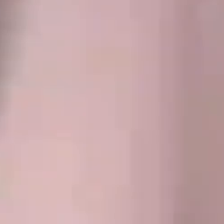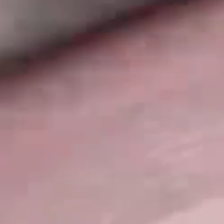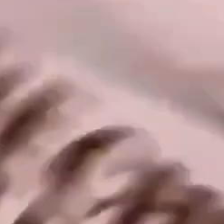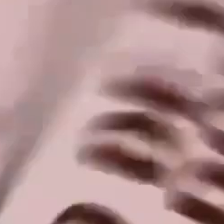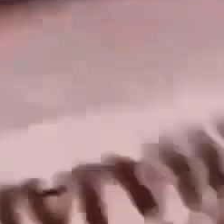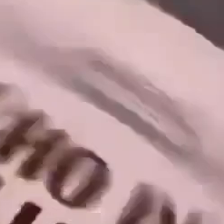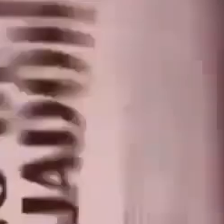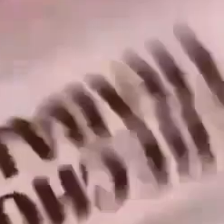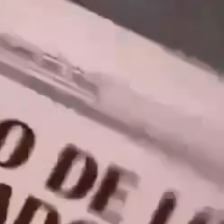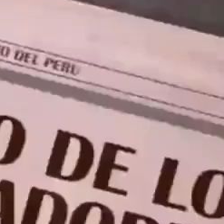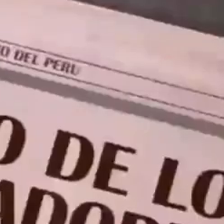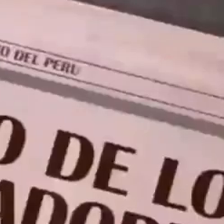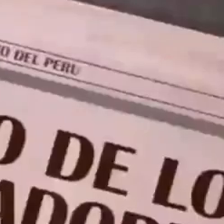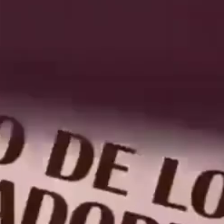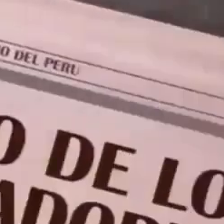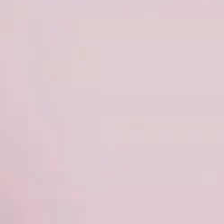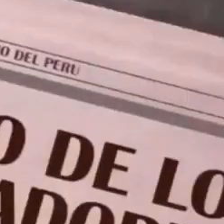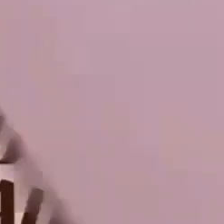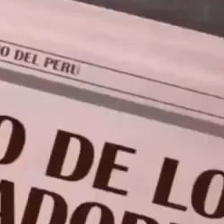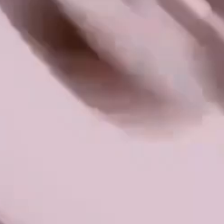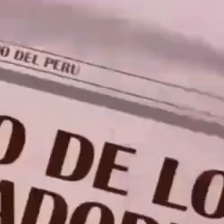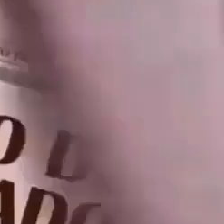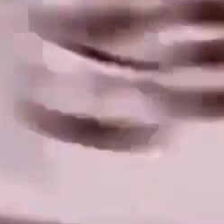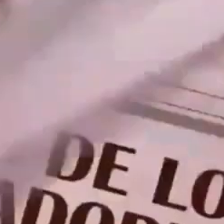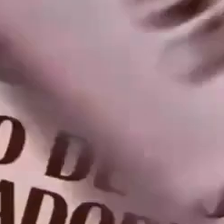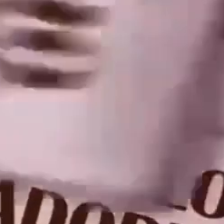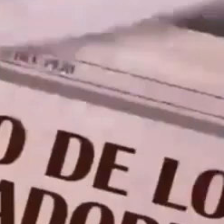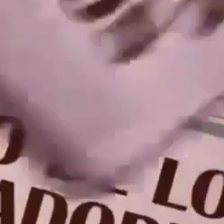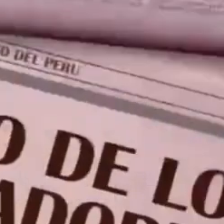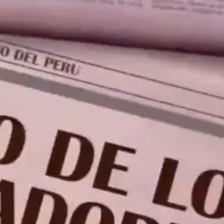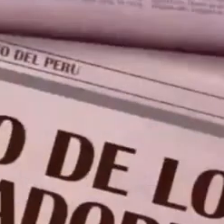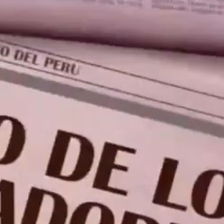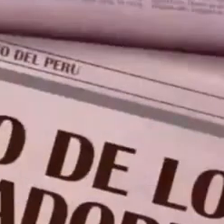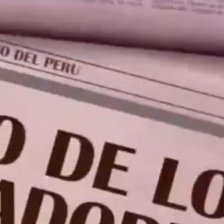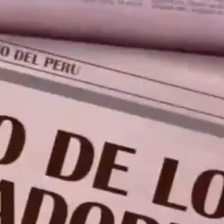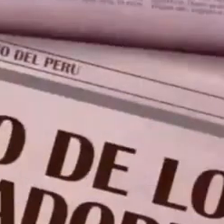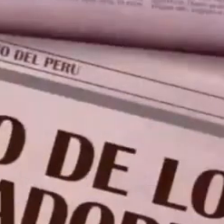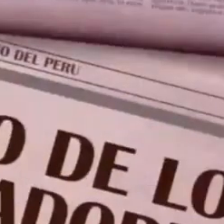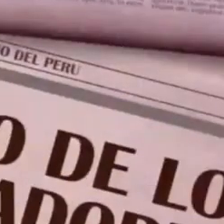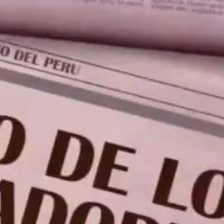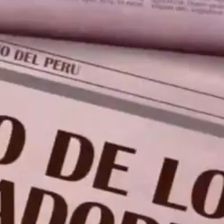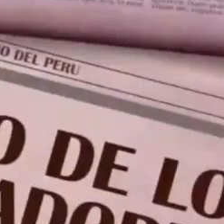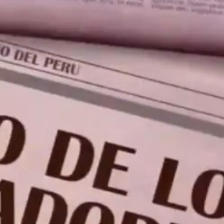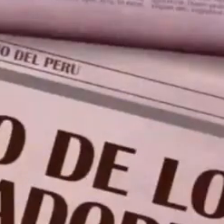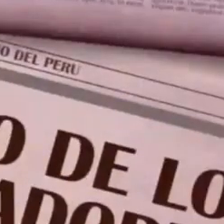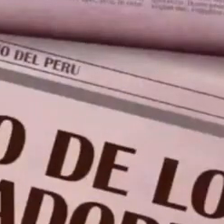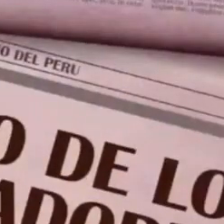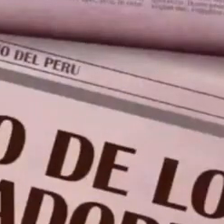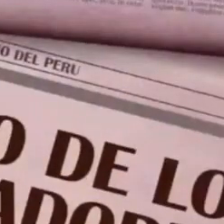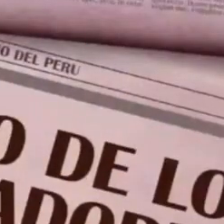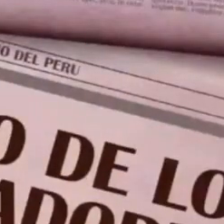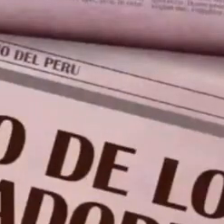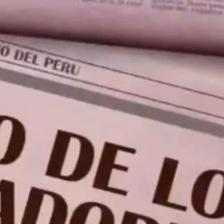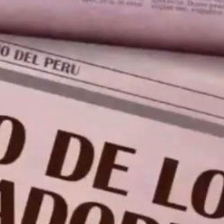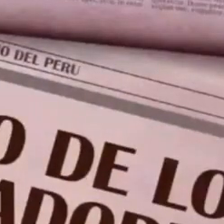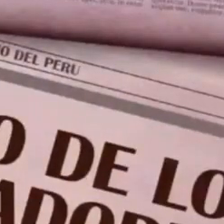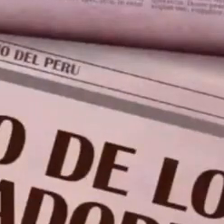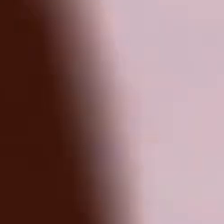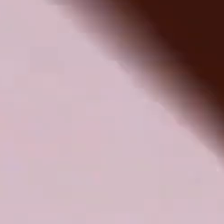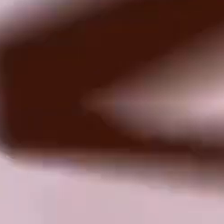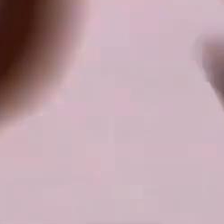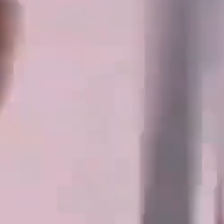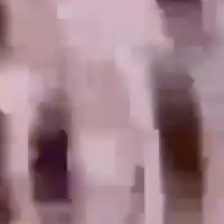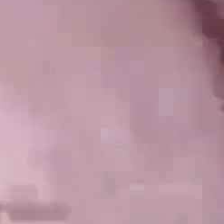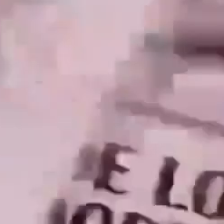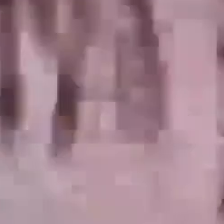social y su defensa de los derechos de los trabajadores, los campesinos oprimidos, así como su lucha por el voto de la mujer